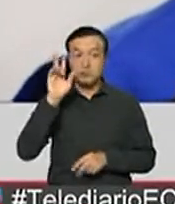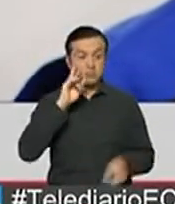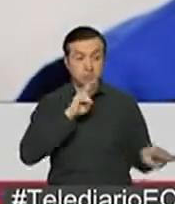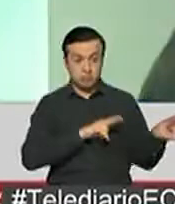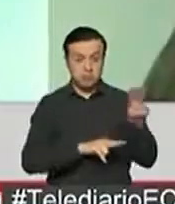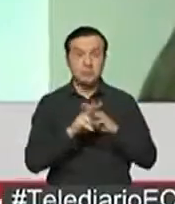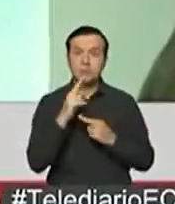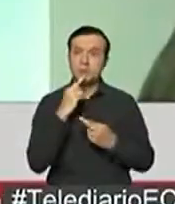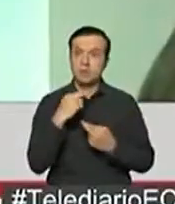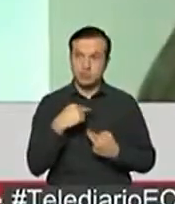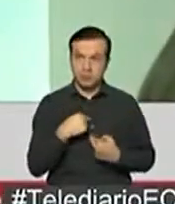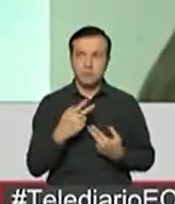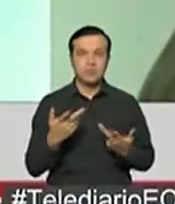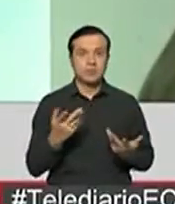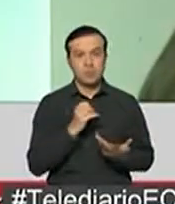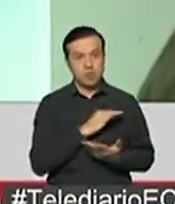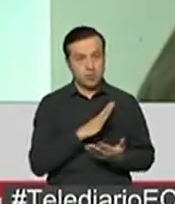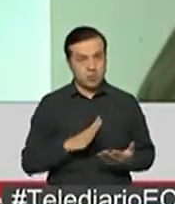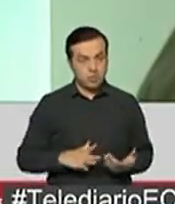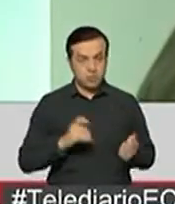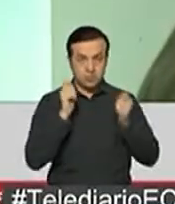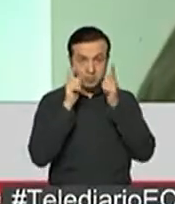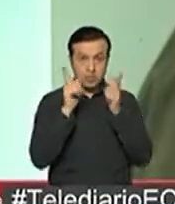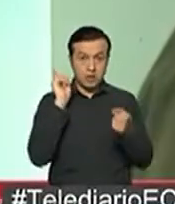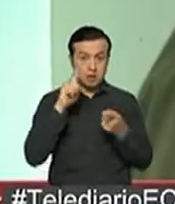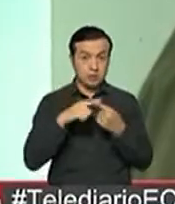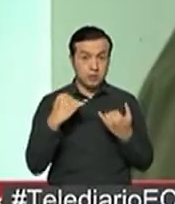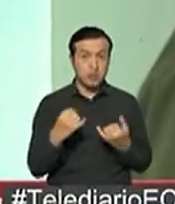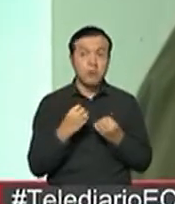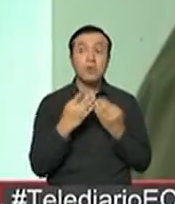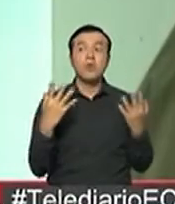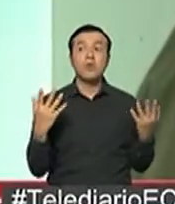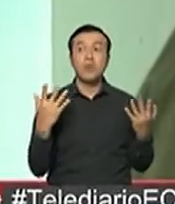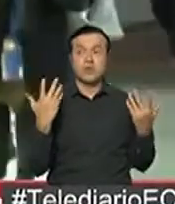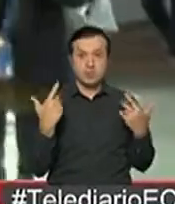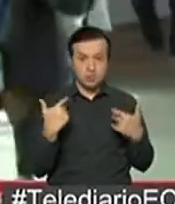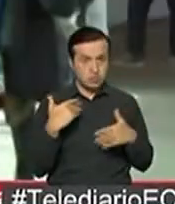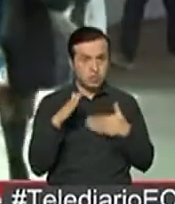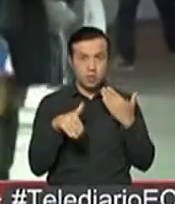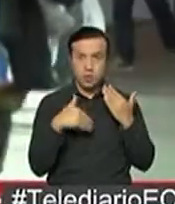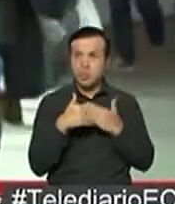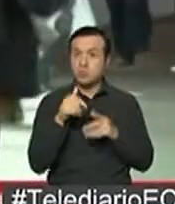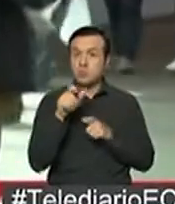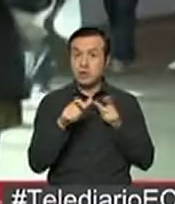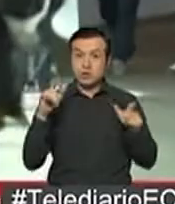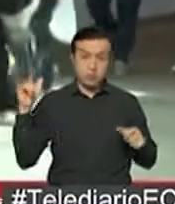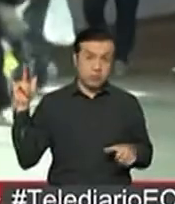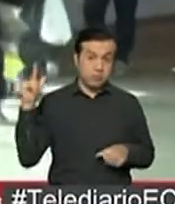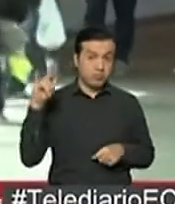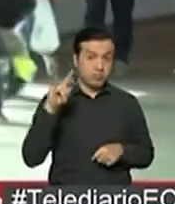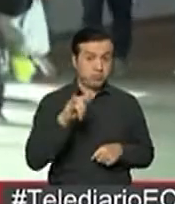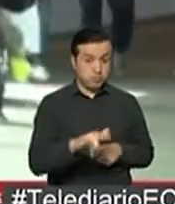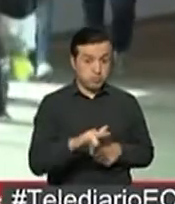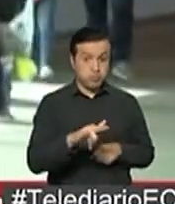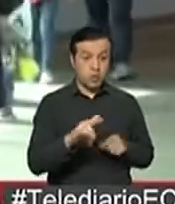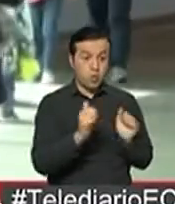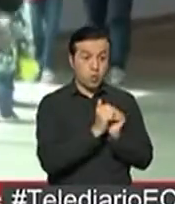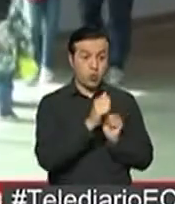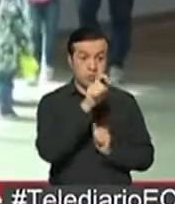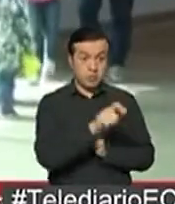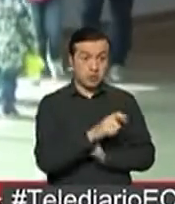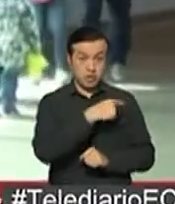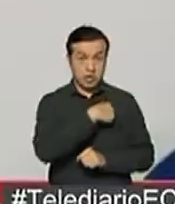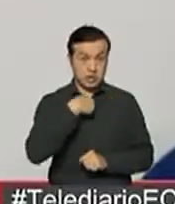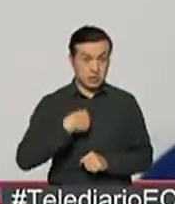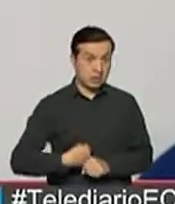nos dan la respuesta como medida de precaución al momento se mantiene contacto con todos los pasajeros que ingresaron a ecuador junto al ciudadano